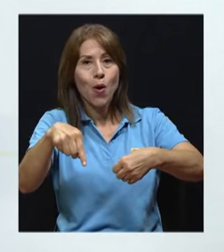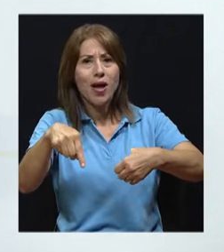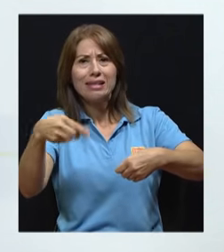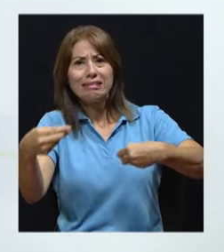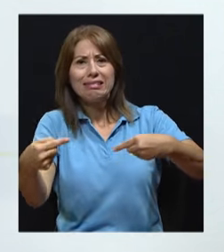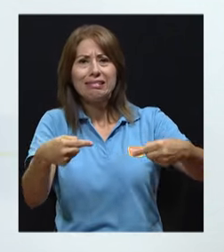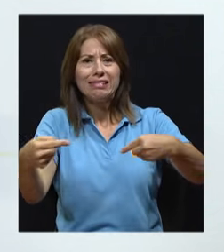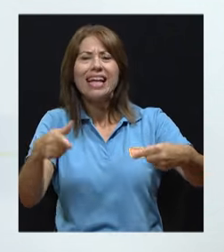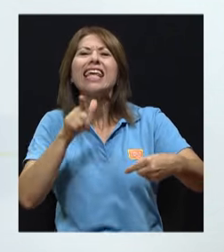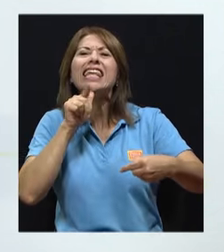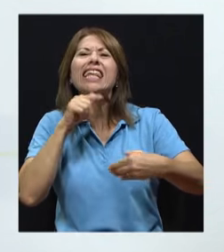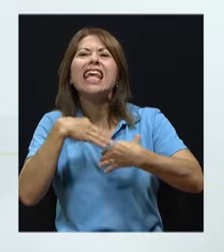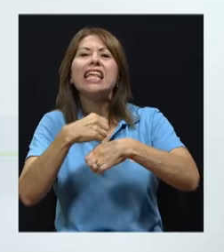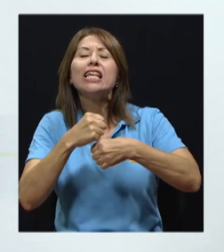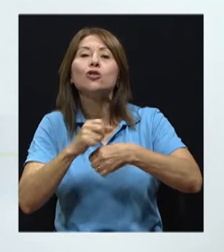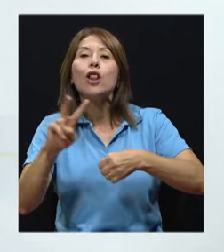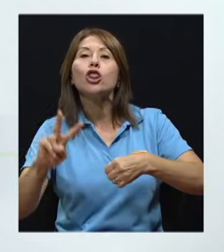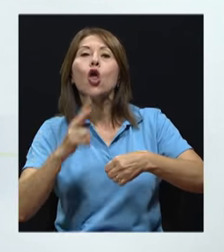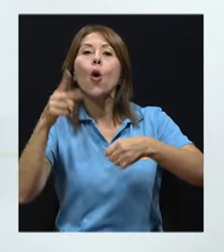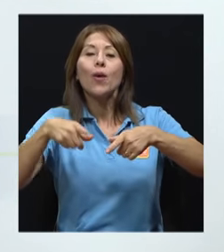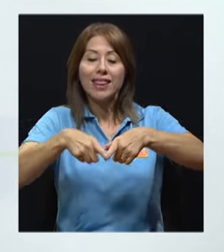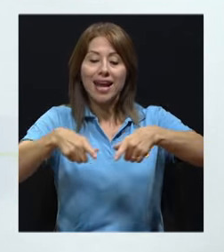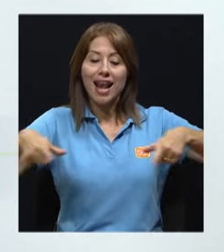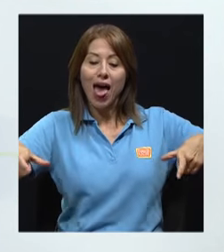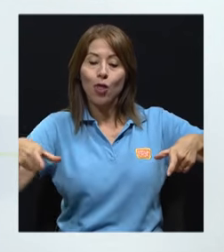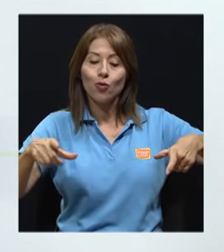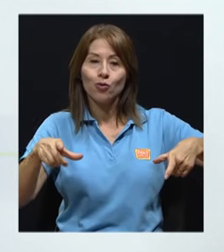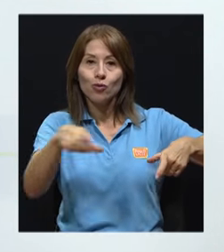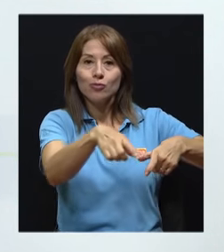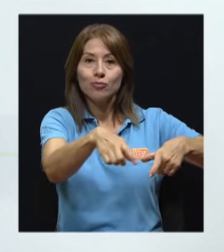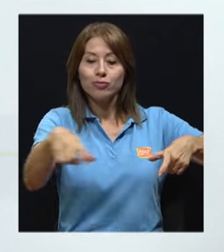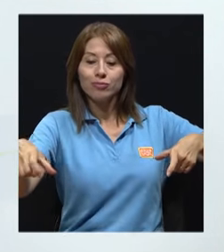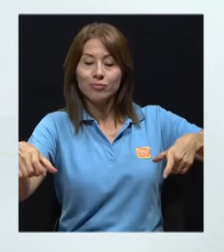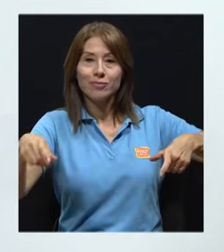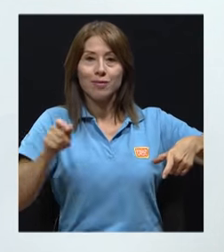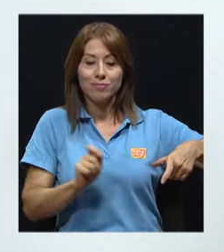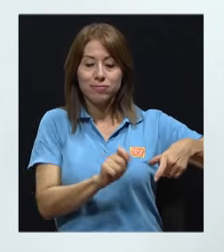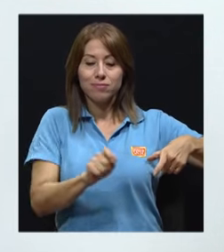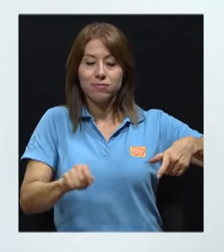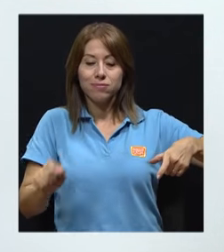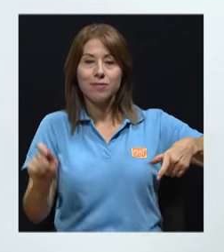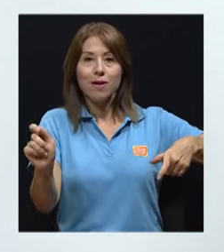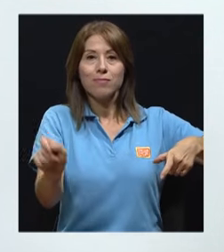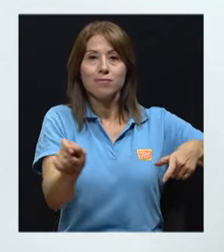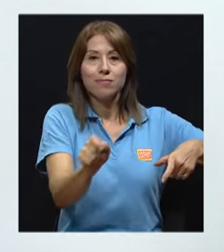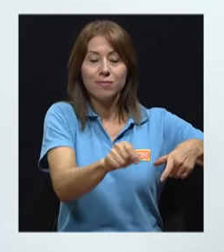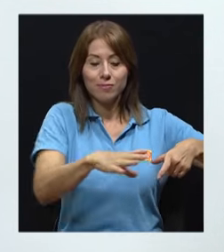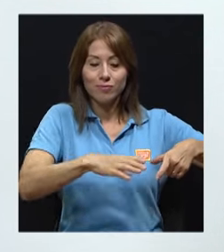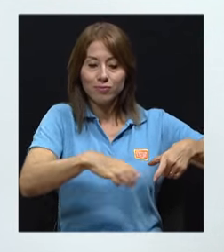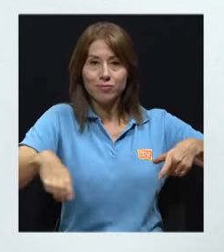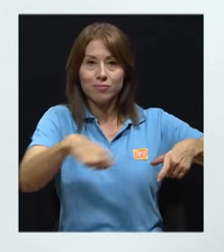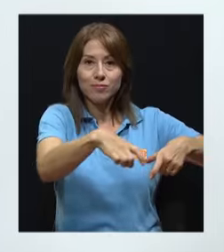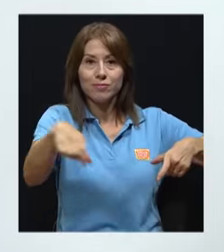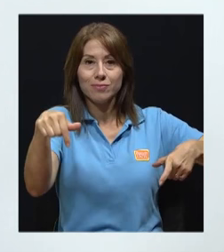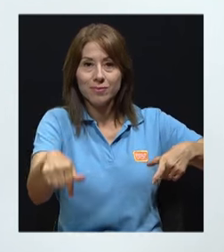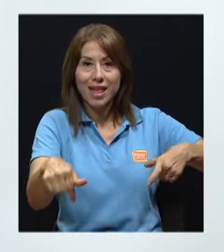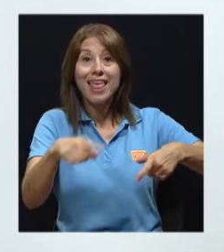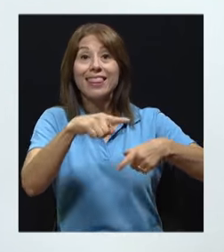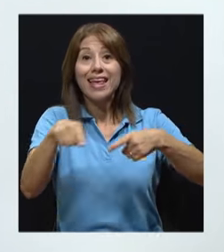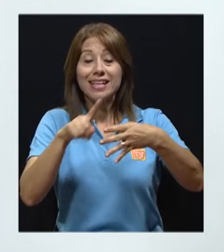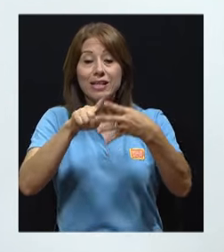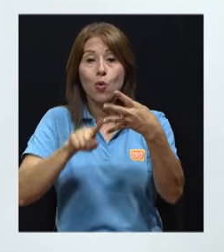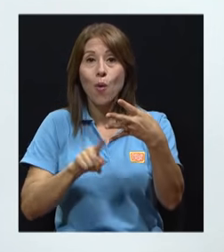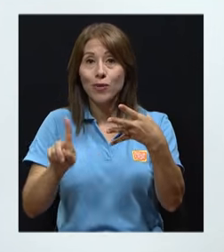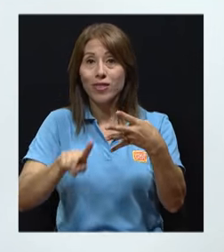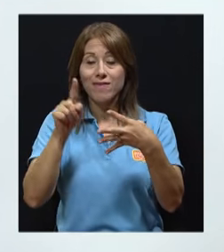verdad en Guatemala y México disputan este Quién hizo el doble teclado y están las marimbas de